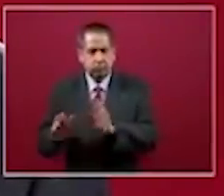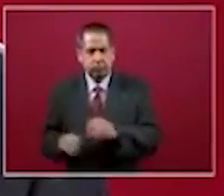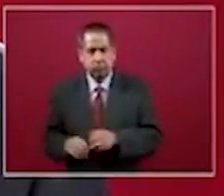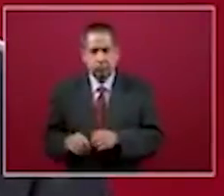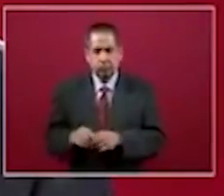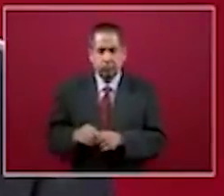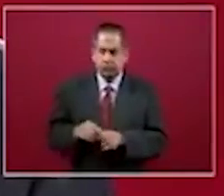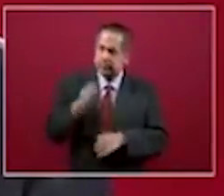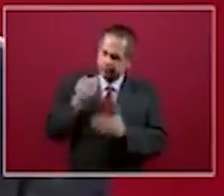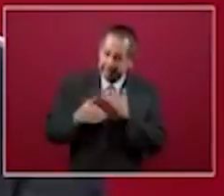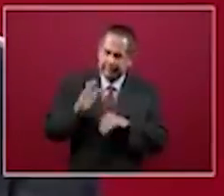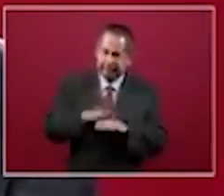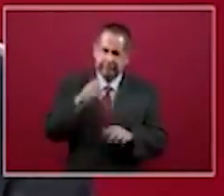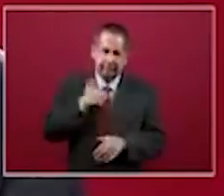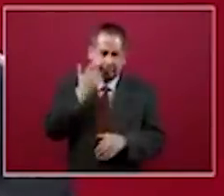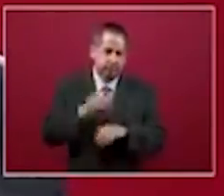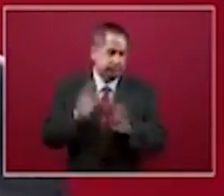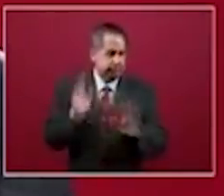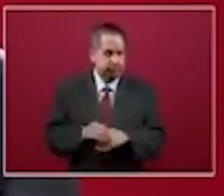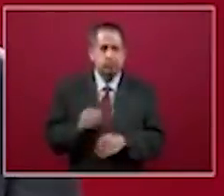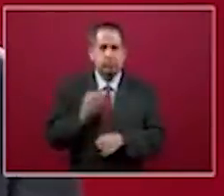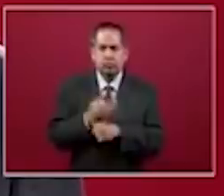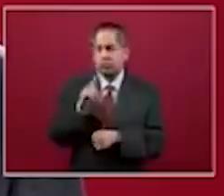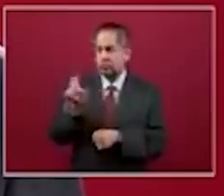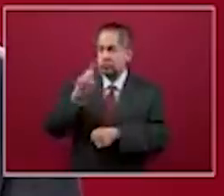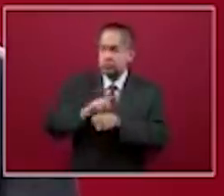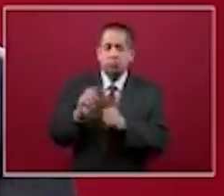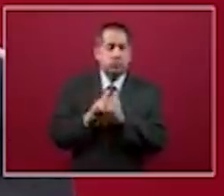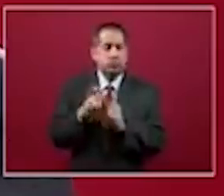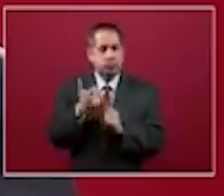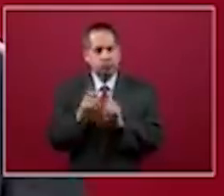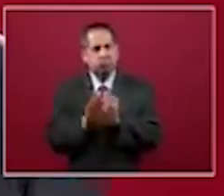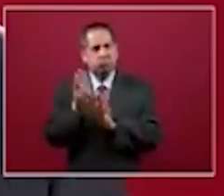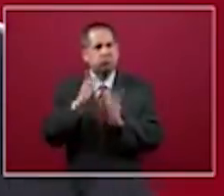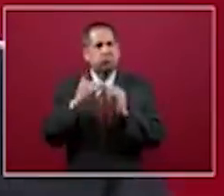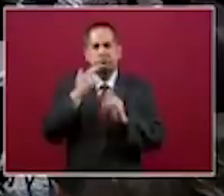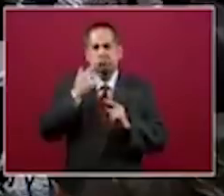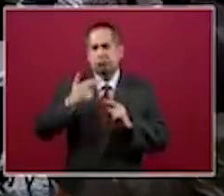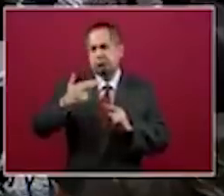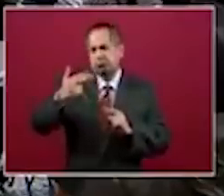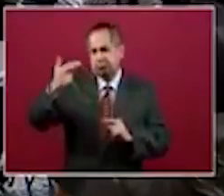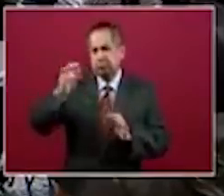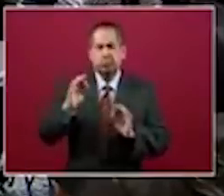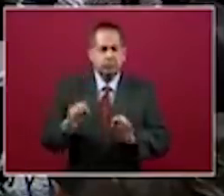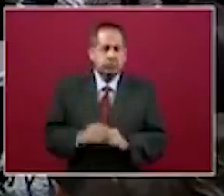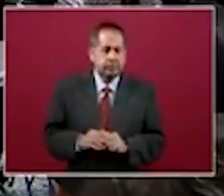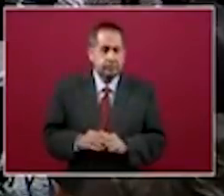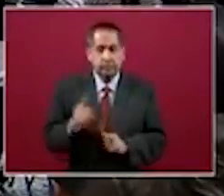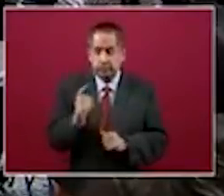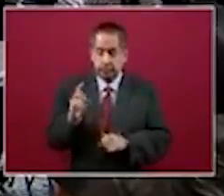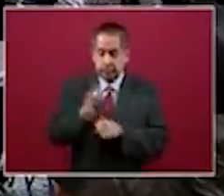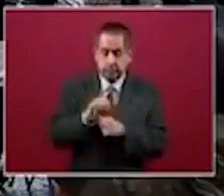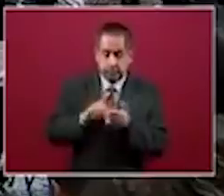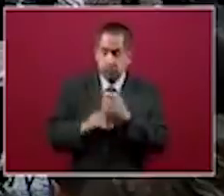todavía no como quisiéramos, 100 días con crecimiento económico, 100 días mejorando